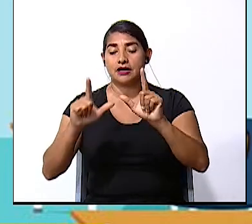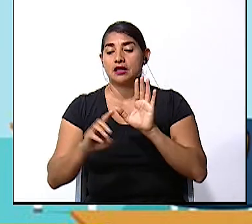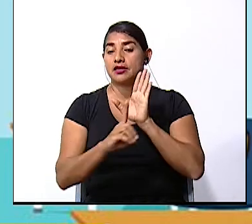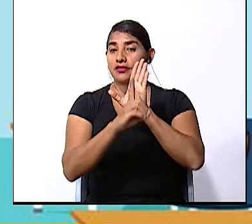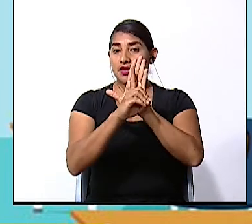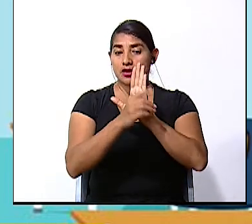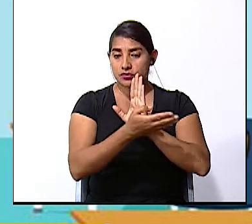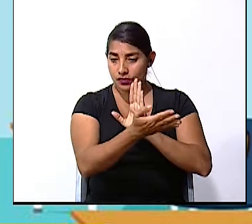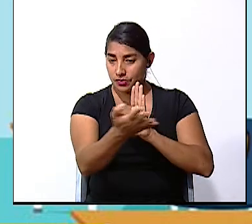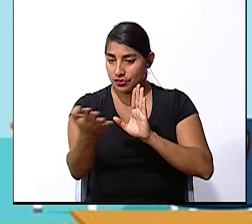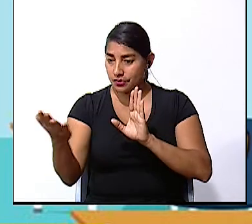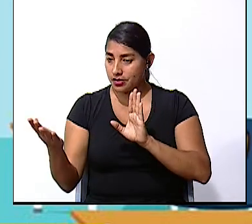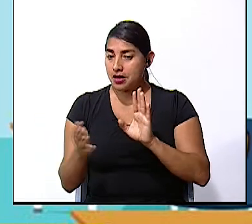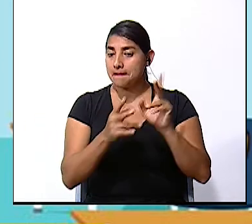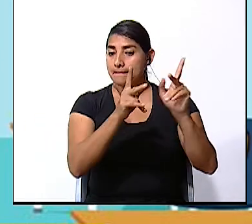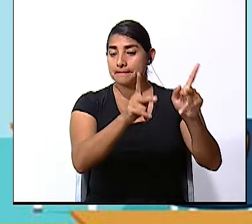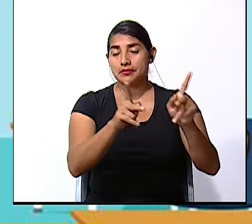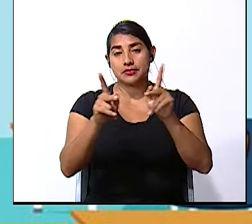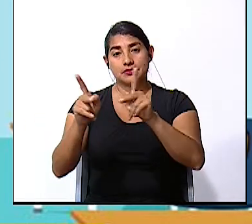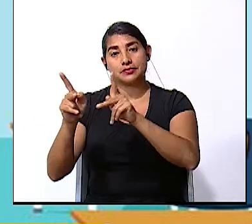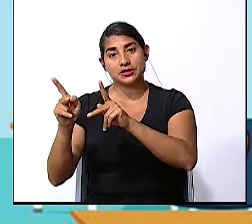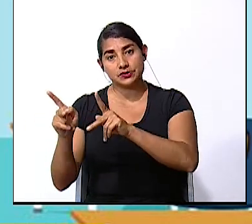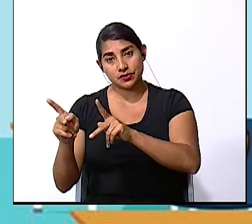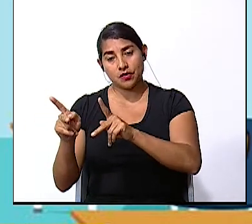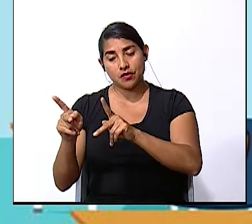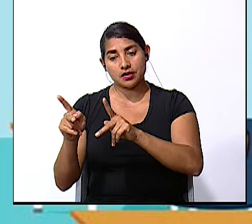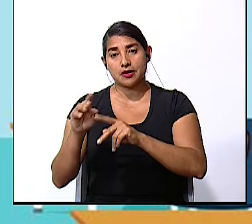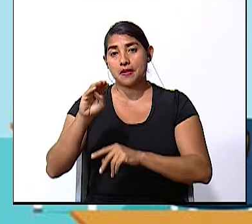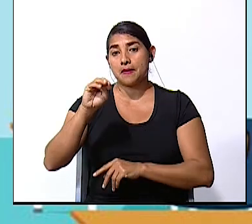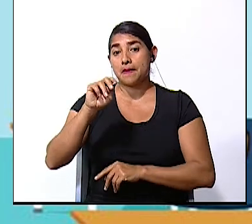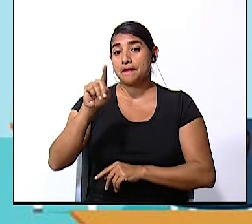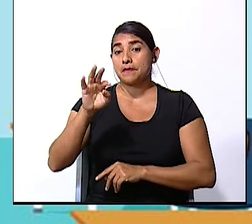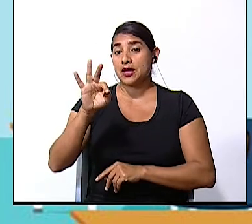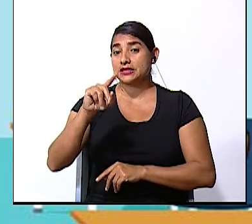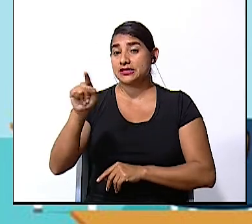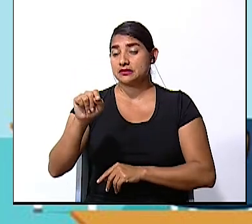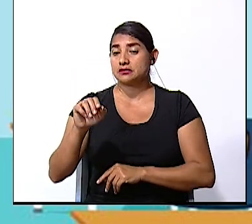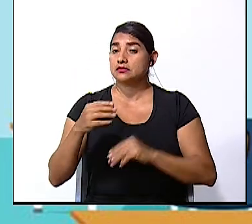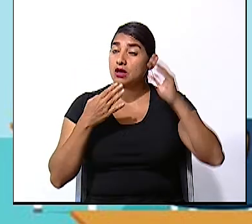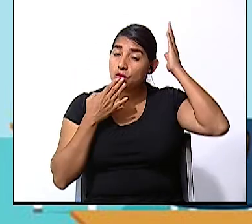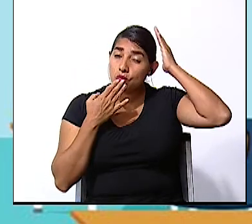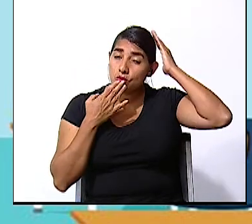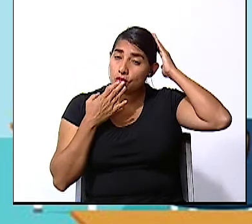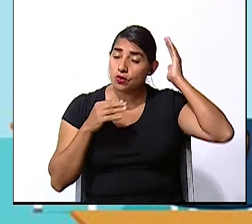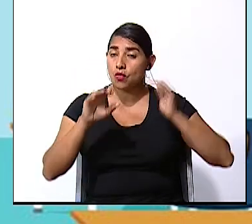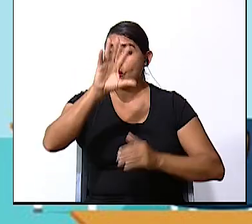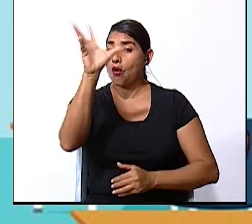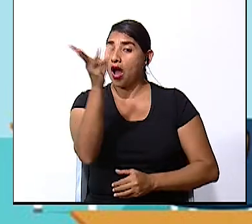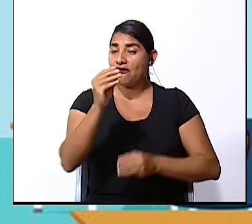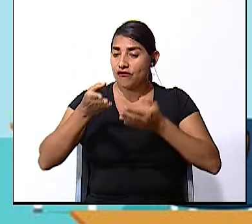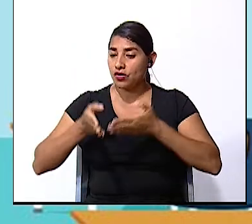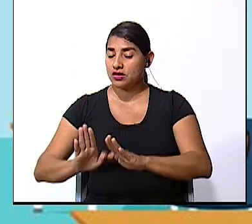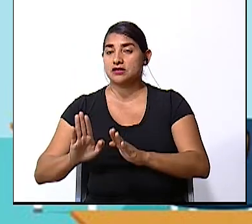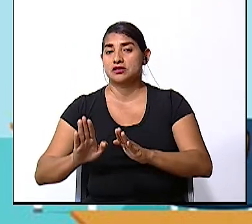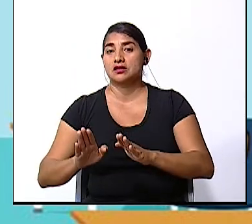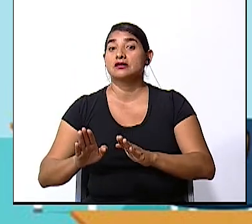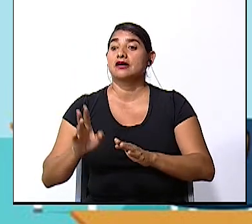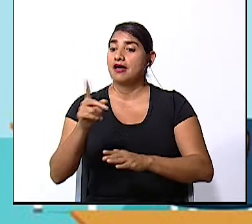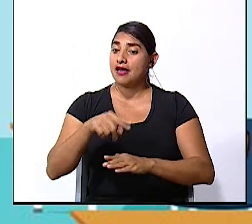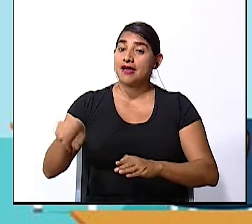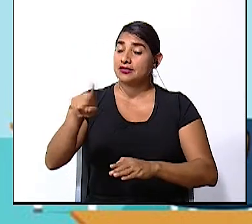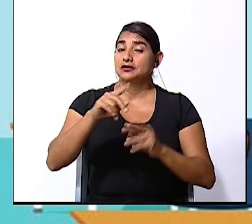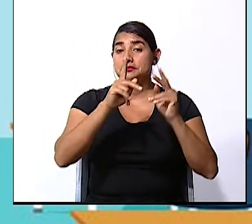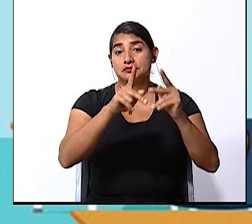derechos para las personas mestizas, aborígenes y afrodescendientes.